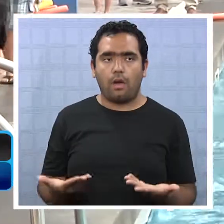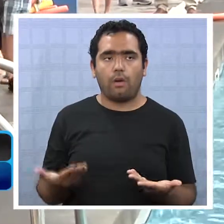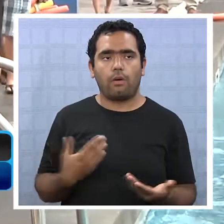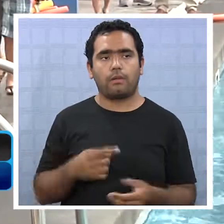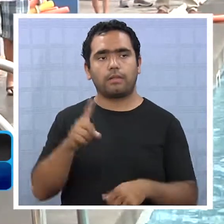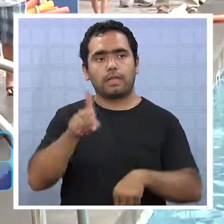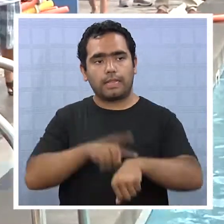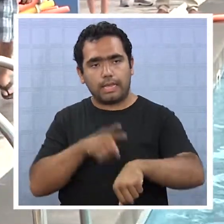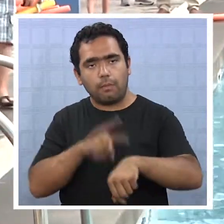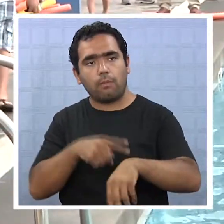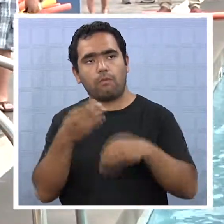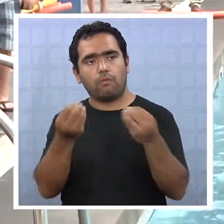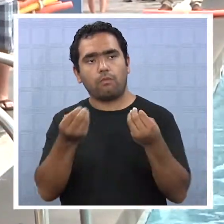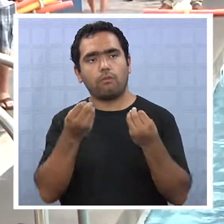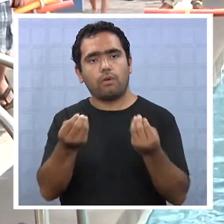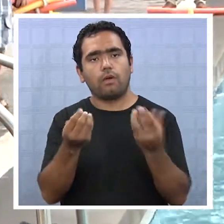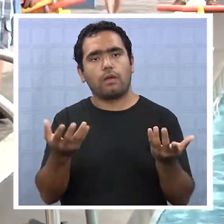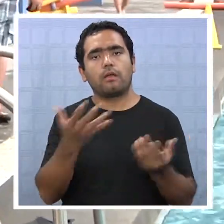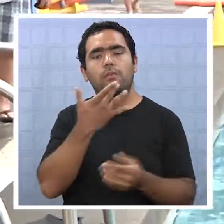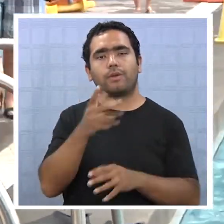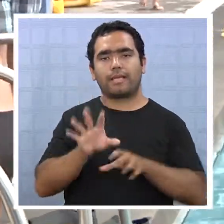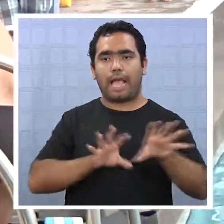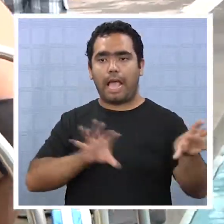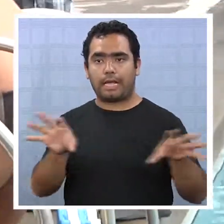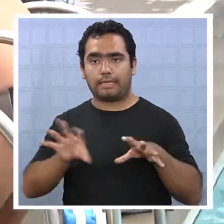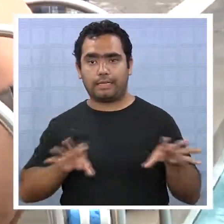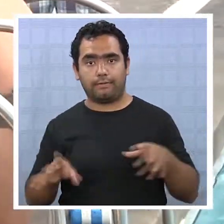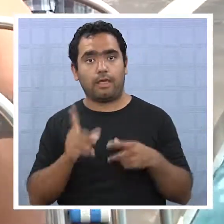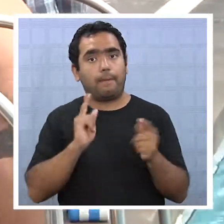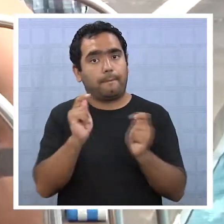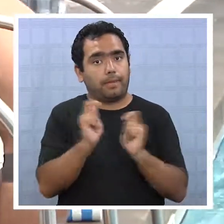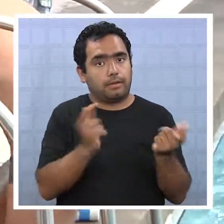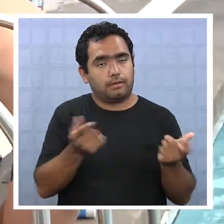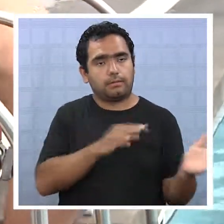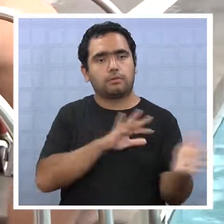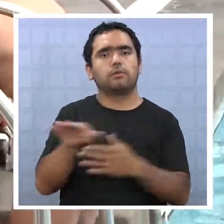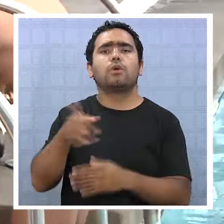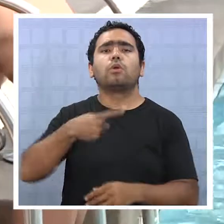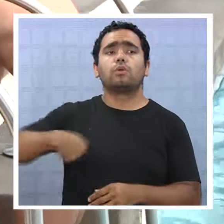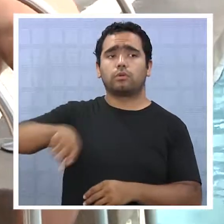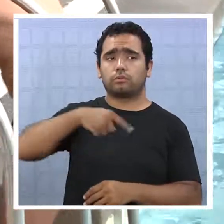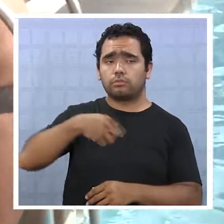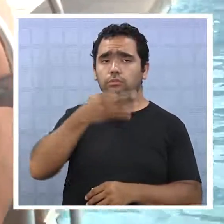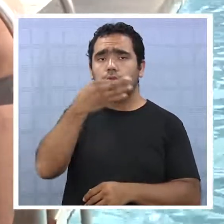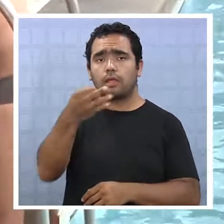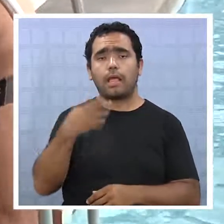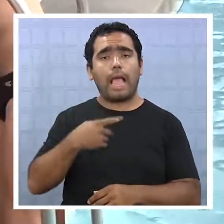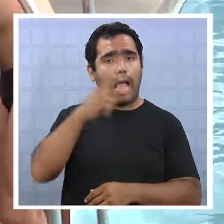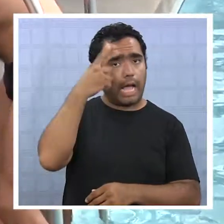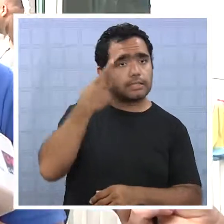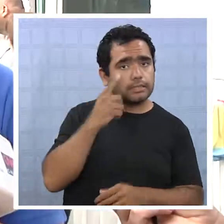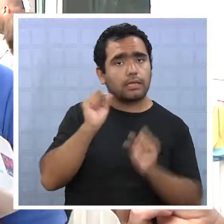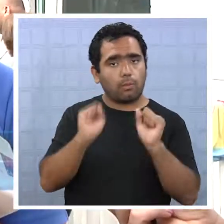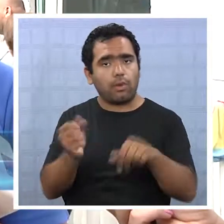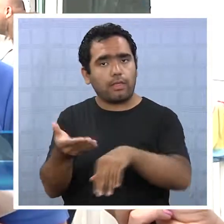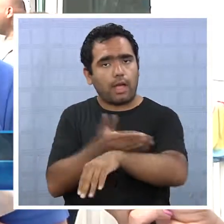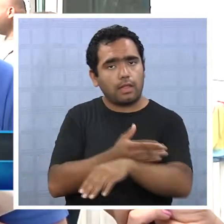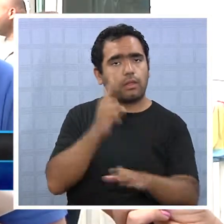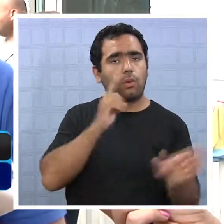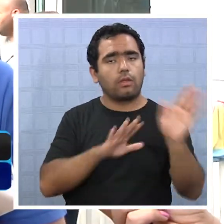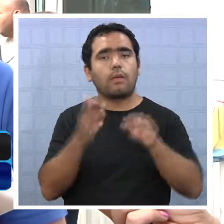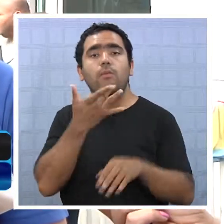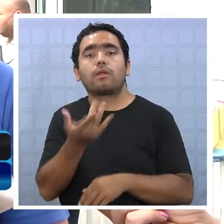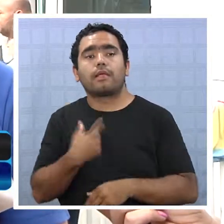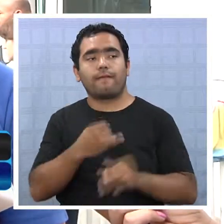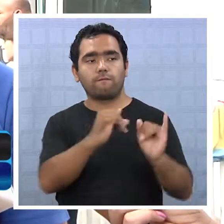cuando con el buen tiempo se multiplican las actividades de riesgo. Lo que nosotros decimos es que todo accidente es evitable si manejamos la